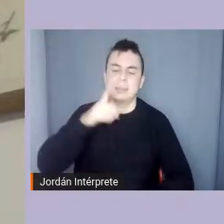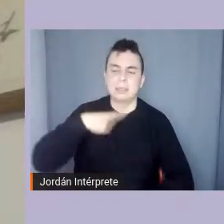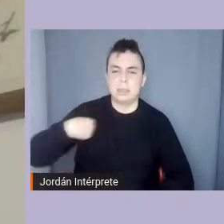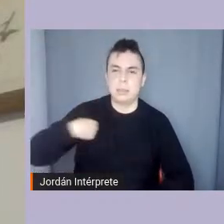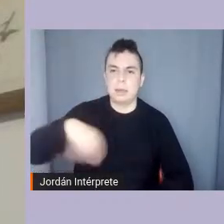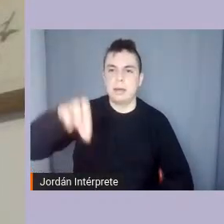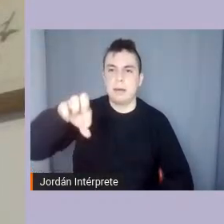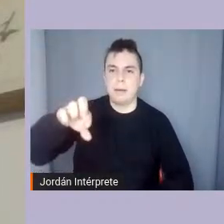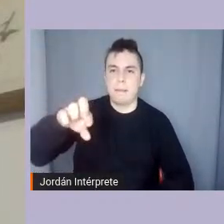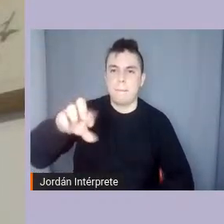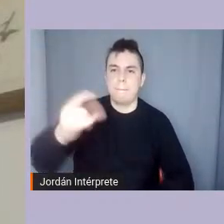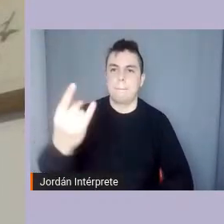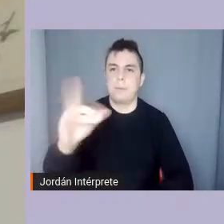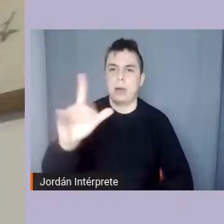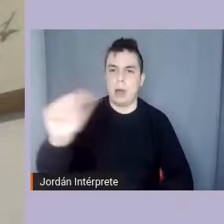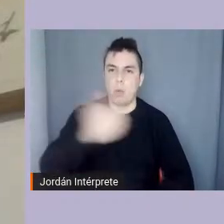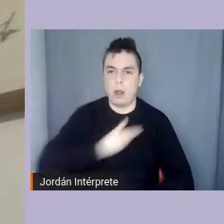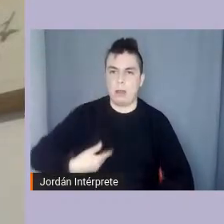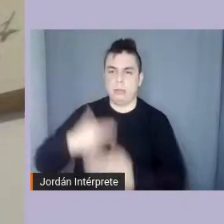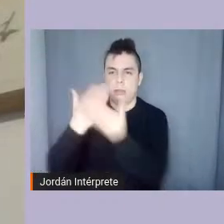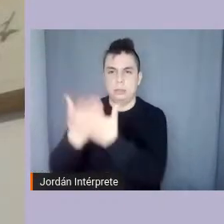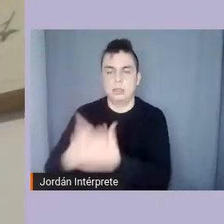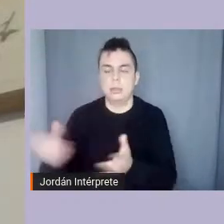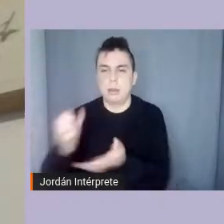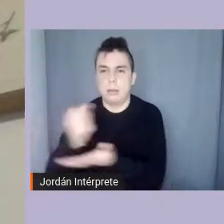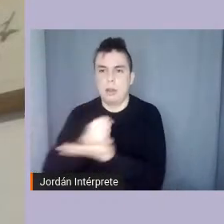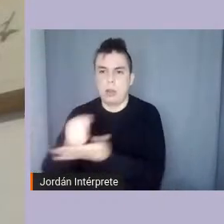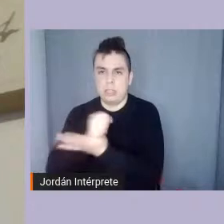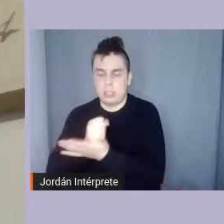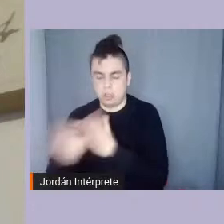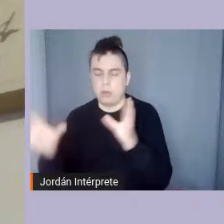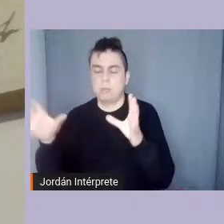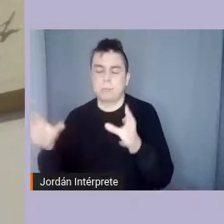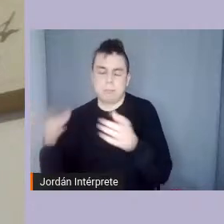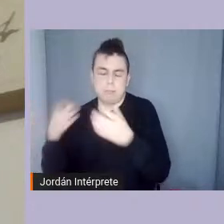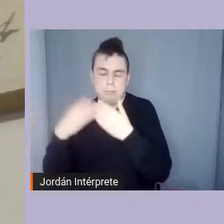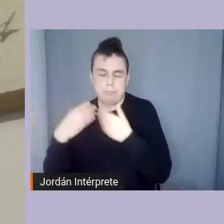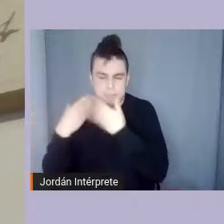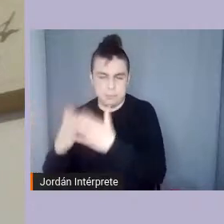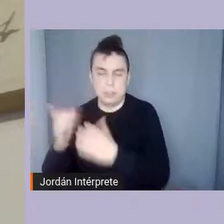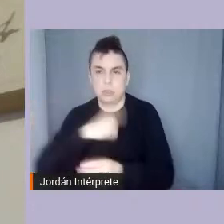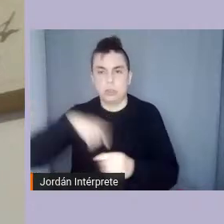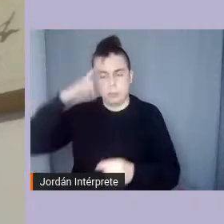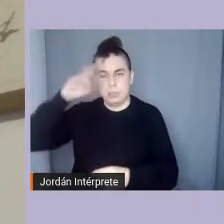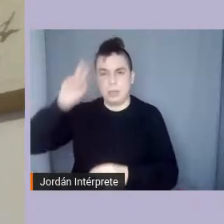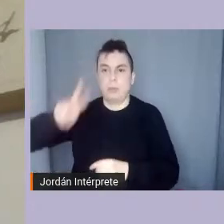de nuestra organización. Estamos preparando distintos talleres, capacitaciones para el segundo semestre.